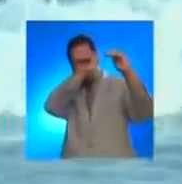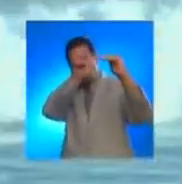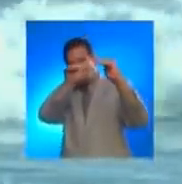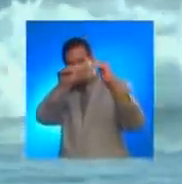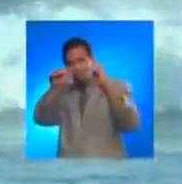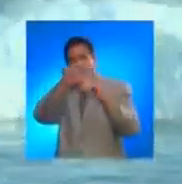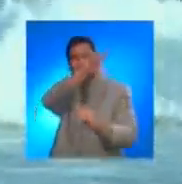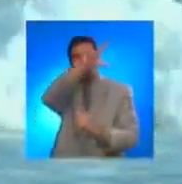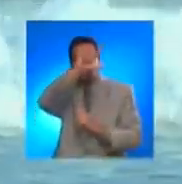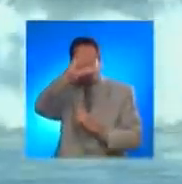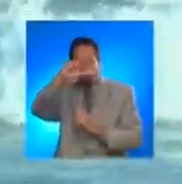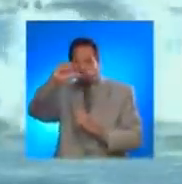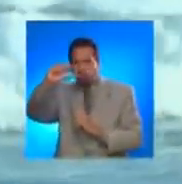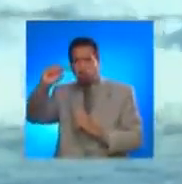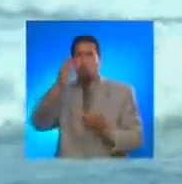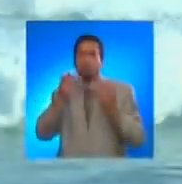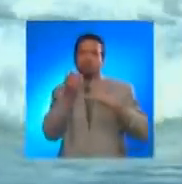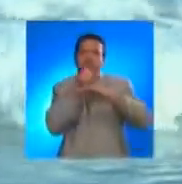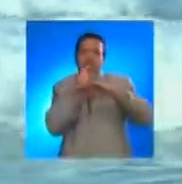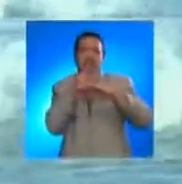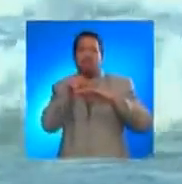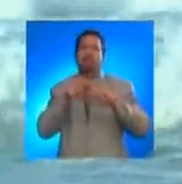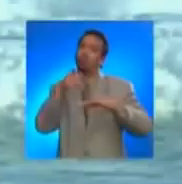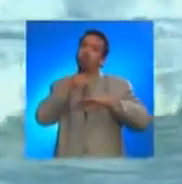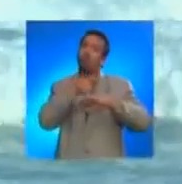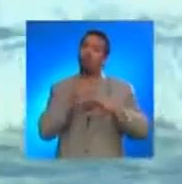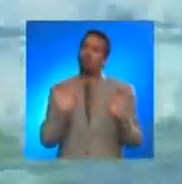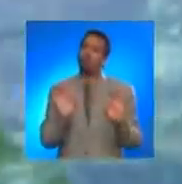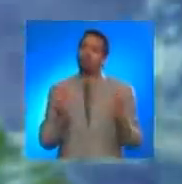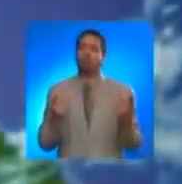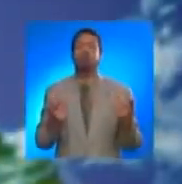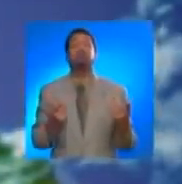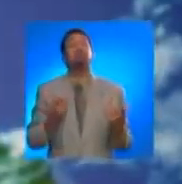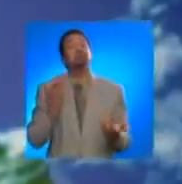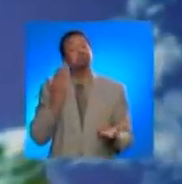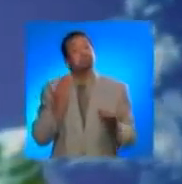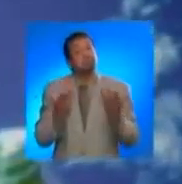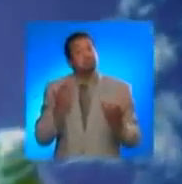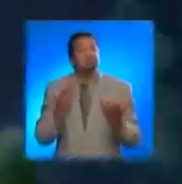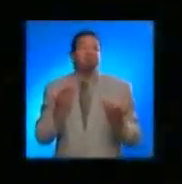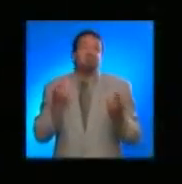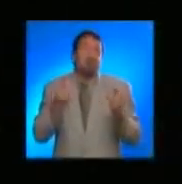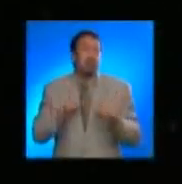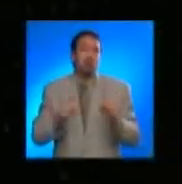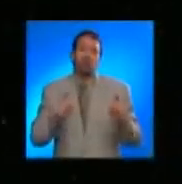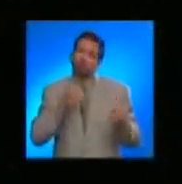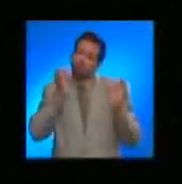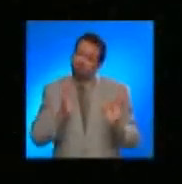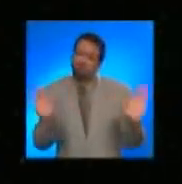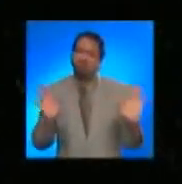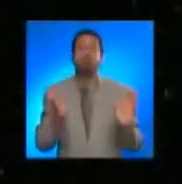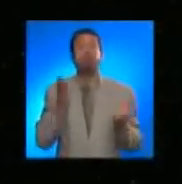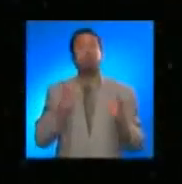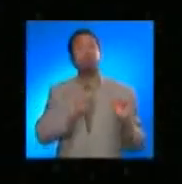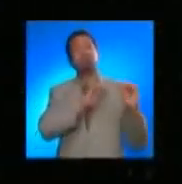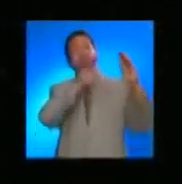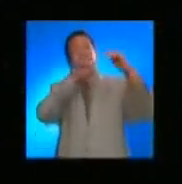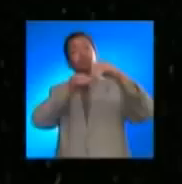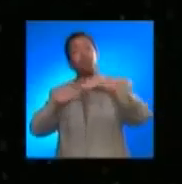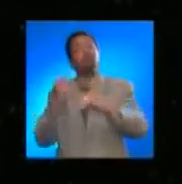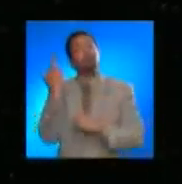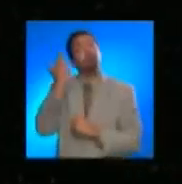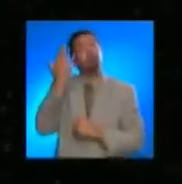como el de Montserrat, el cual ha estado muy activo en los últimos años. En este caso, la generación de un tsunami local puede ser